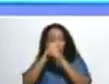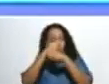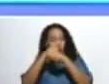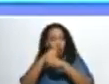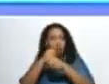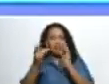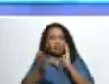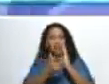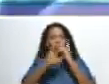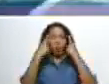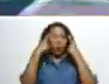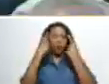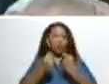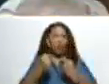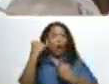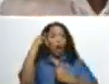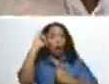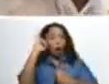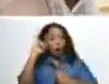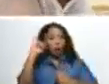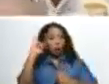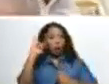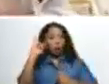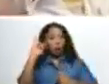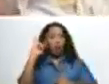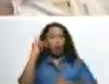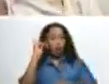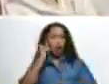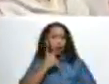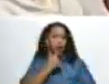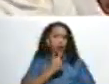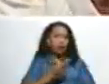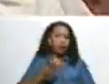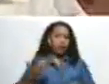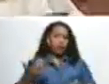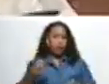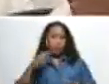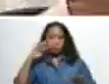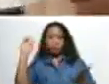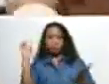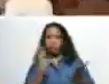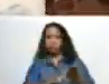que reúne, y hay que decirlo, es verdad,